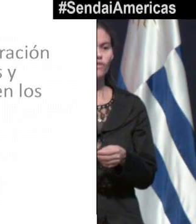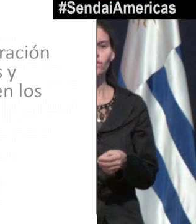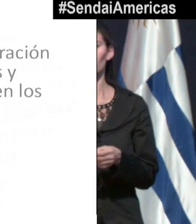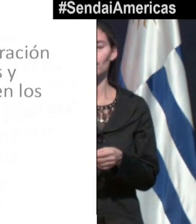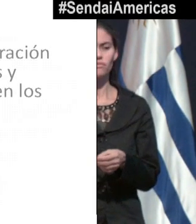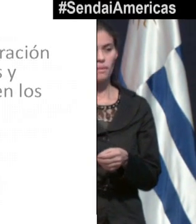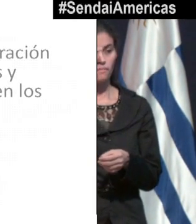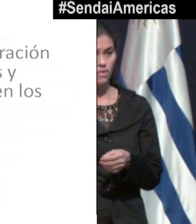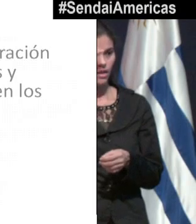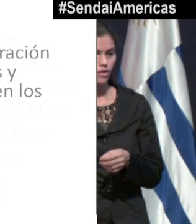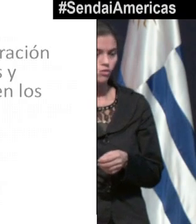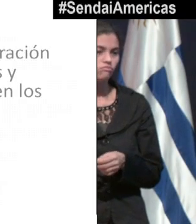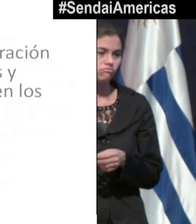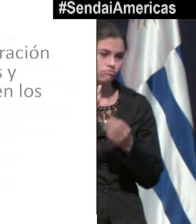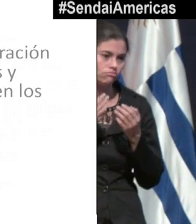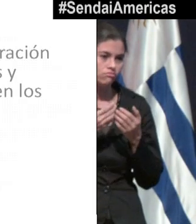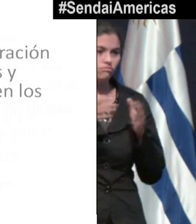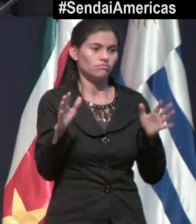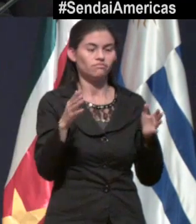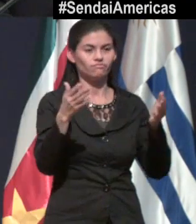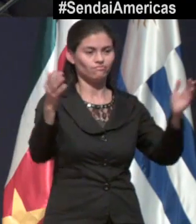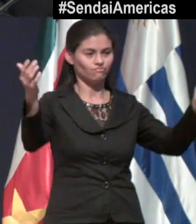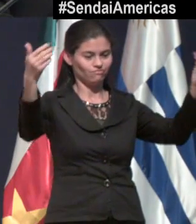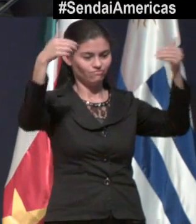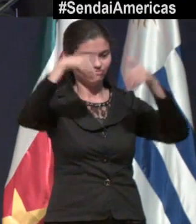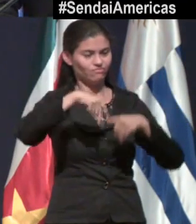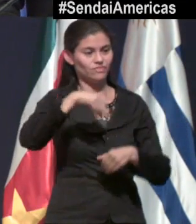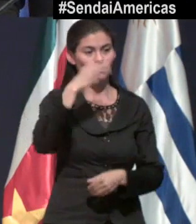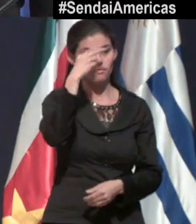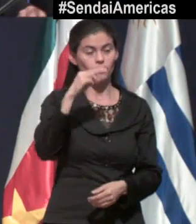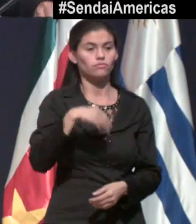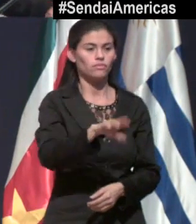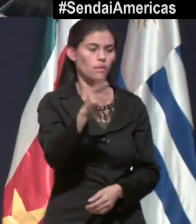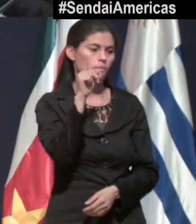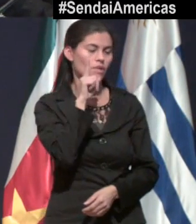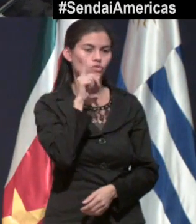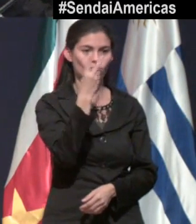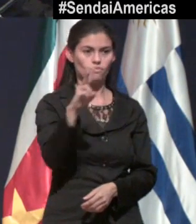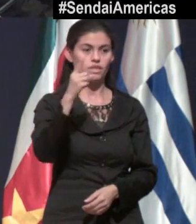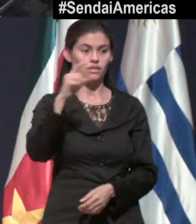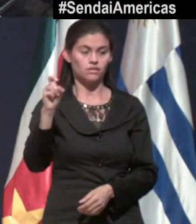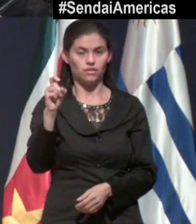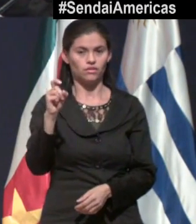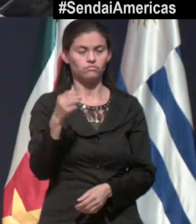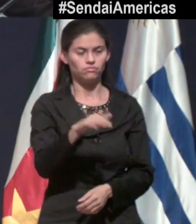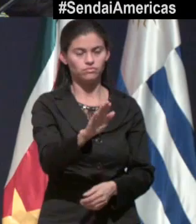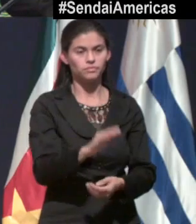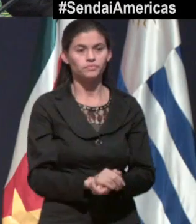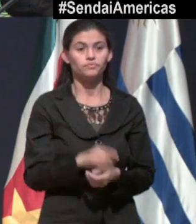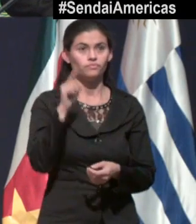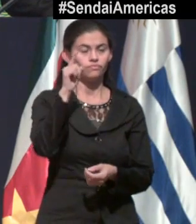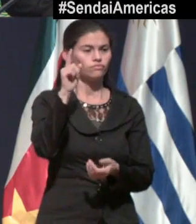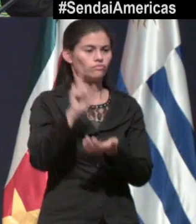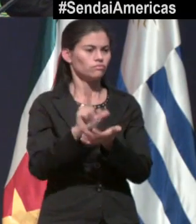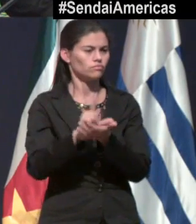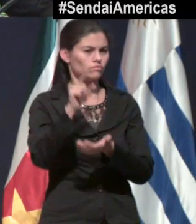México muy gentilmente acogerá en su país en mayo del 2017. De manera que en la región